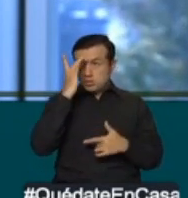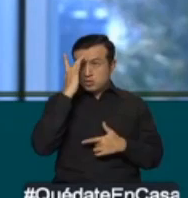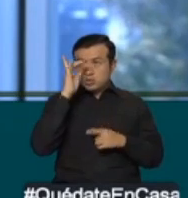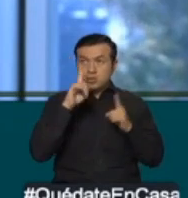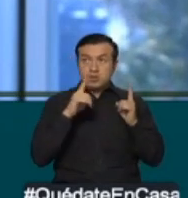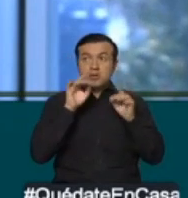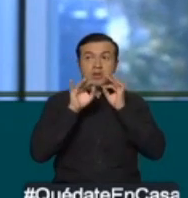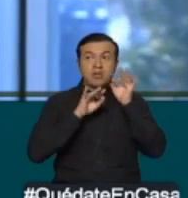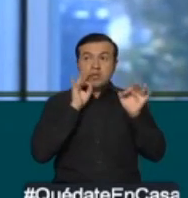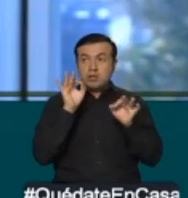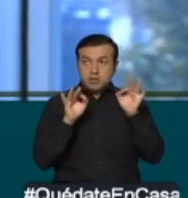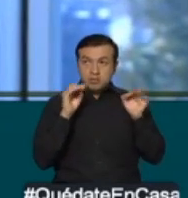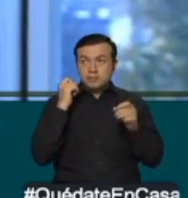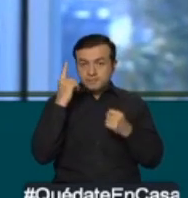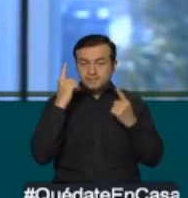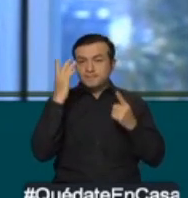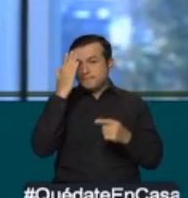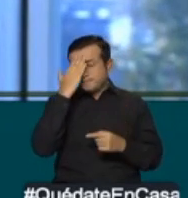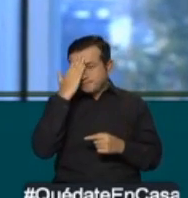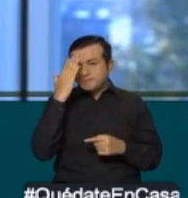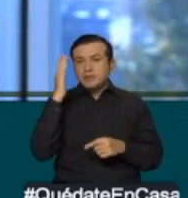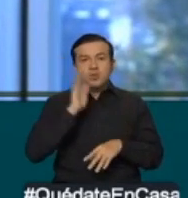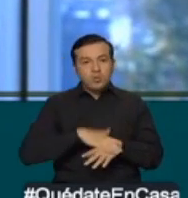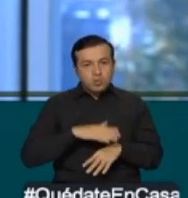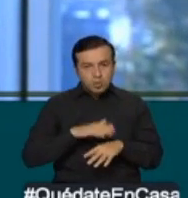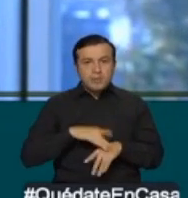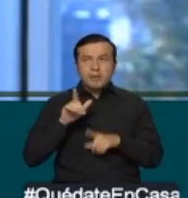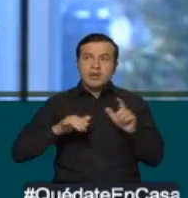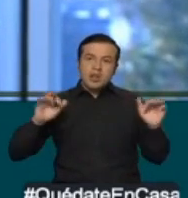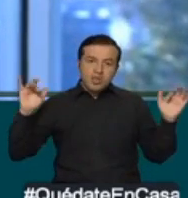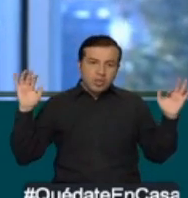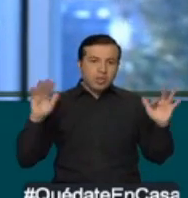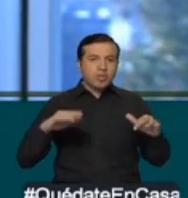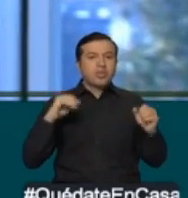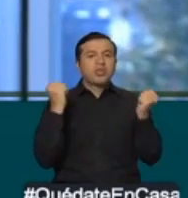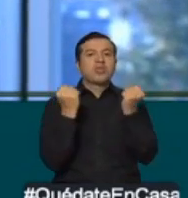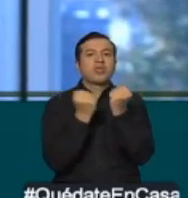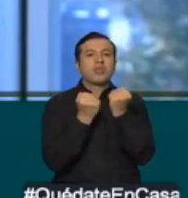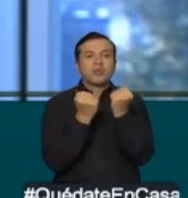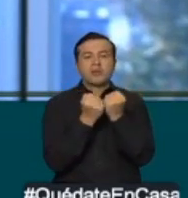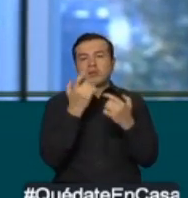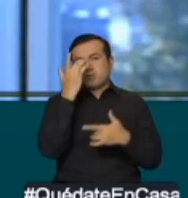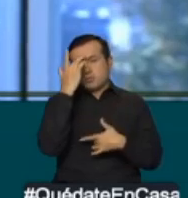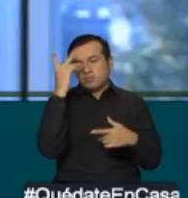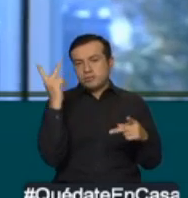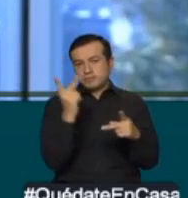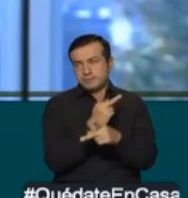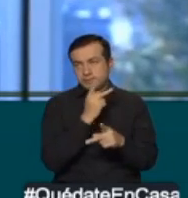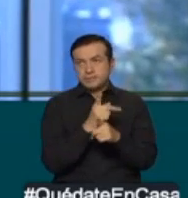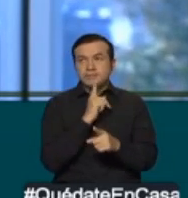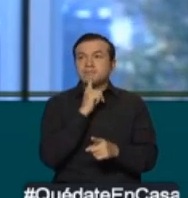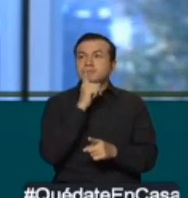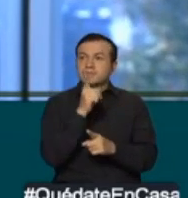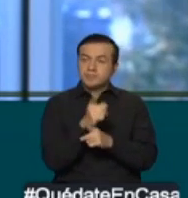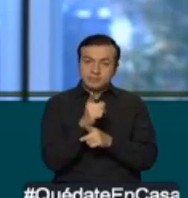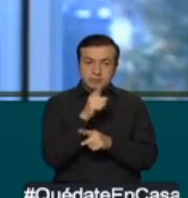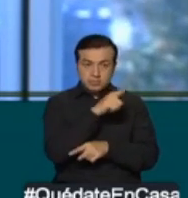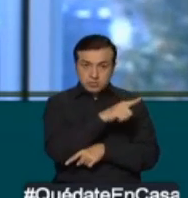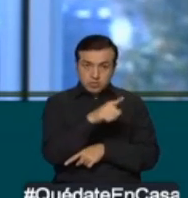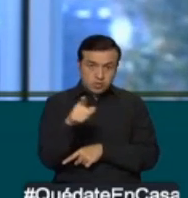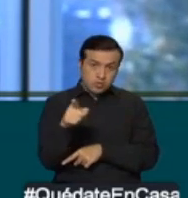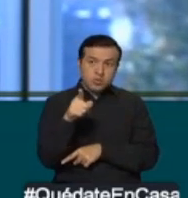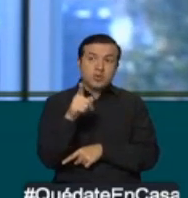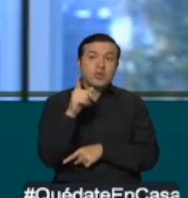contagiados vamos a entender que efectivamente esa aglomeración nos está causando dificultad por tanto para que usted pueda